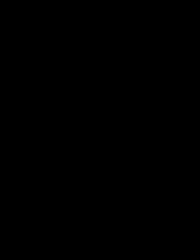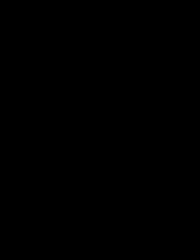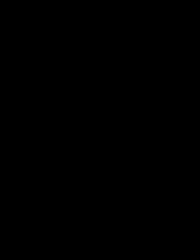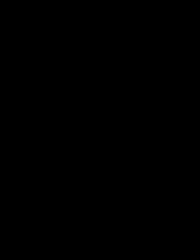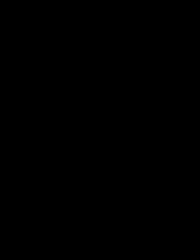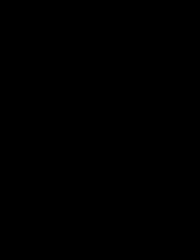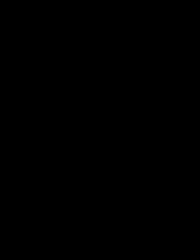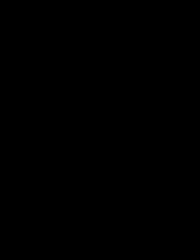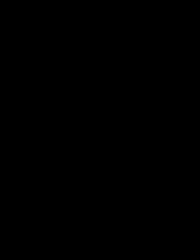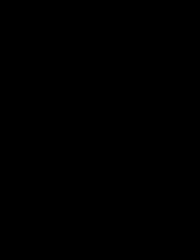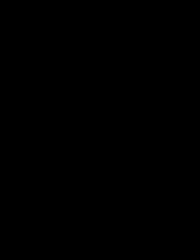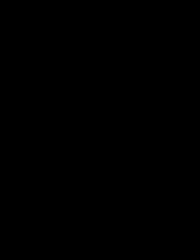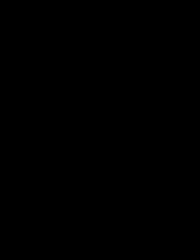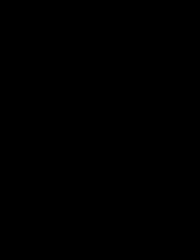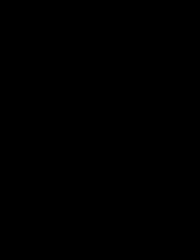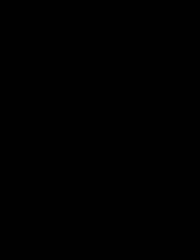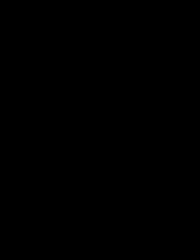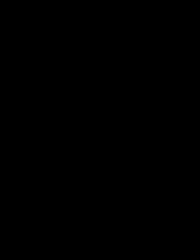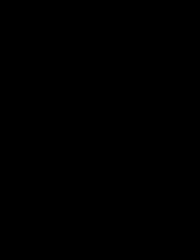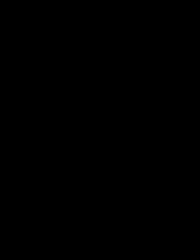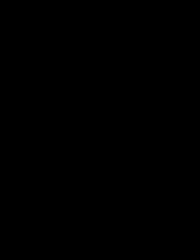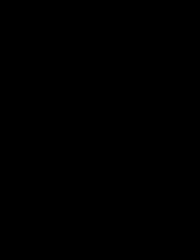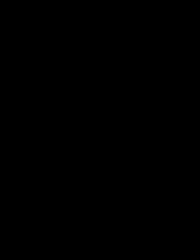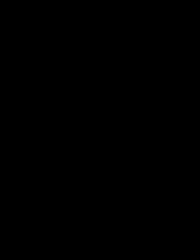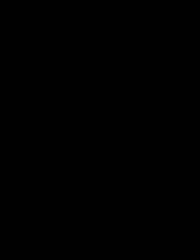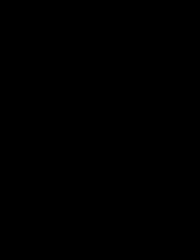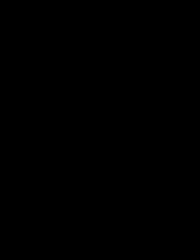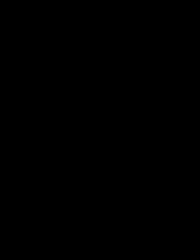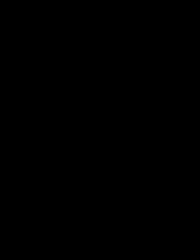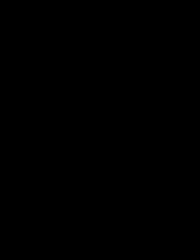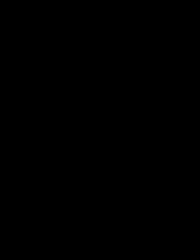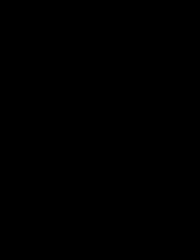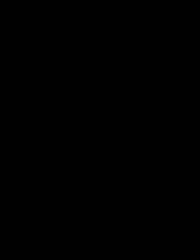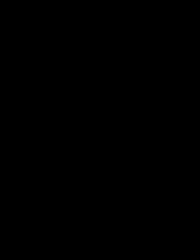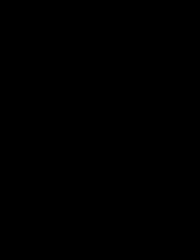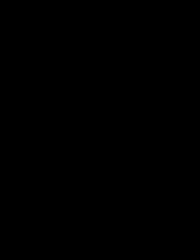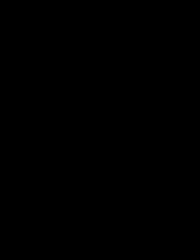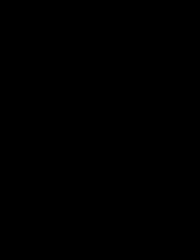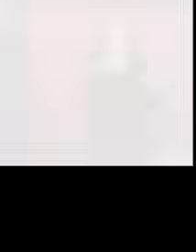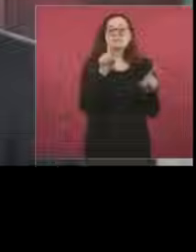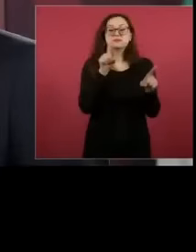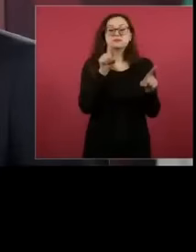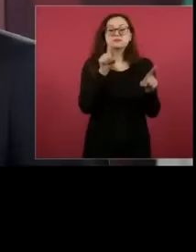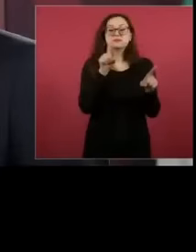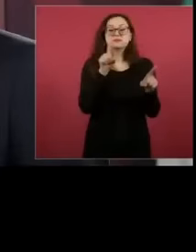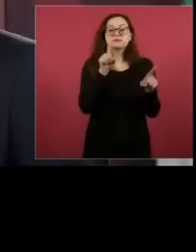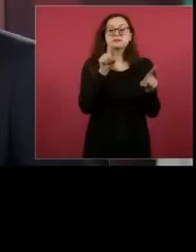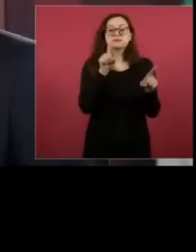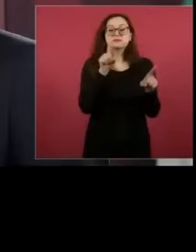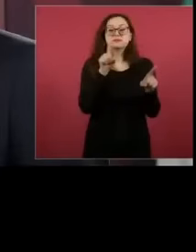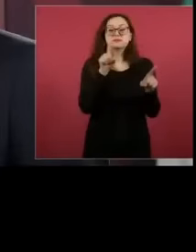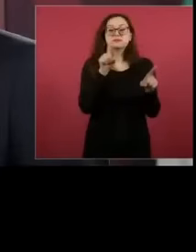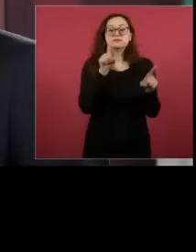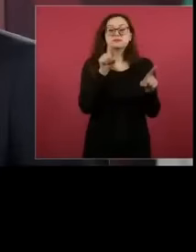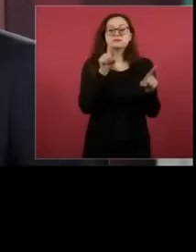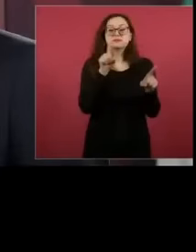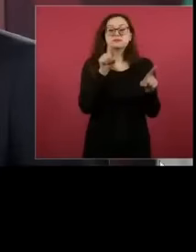Por eso el presidente de la República en la mañanera del día de hoy cerró con un emotivo mensaje. Les